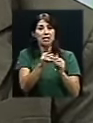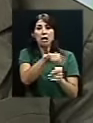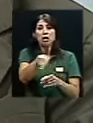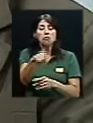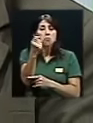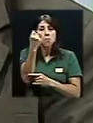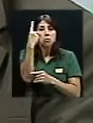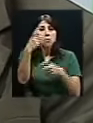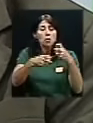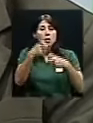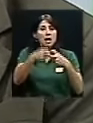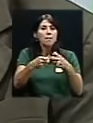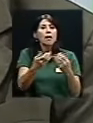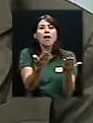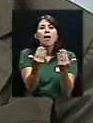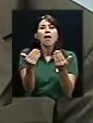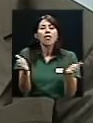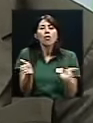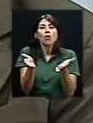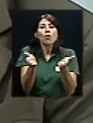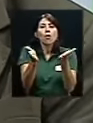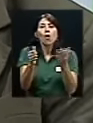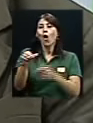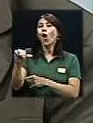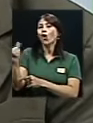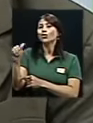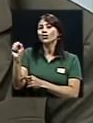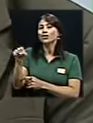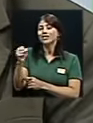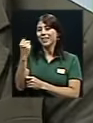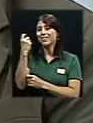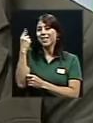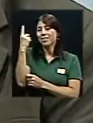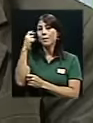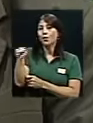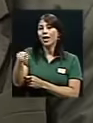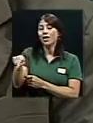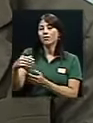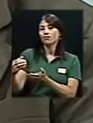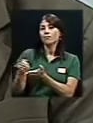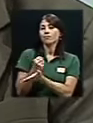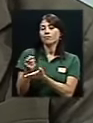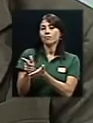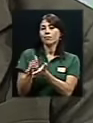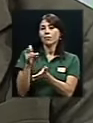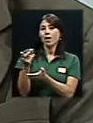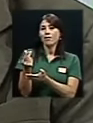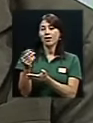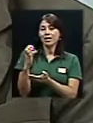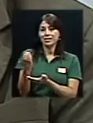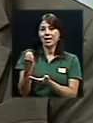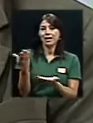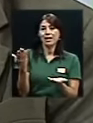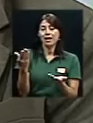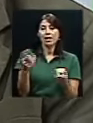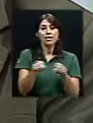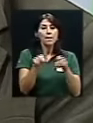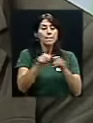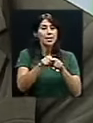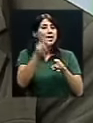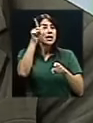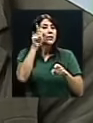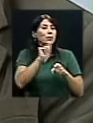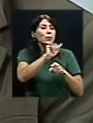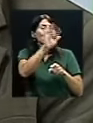a otros sí entienden porque algunos se van a enriquecer, y los otros problemas que hay en la zona atlántica que tienen que ver con el humedal